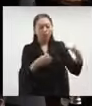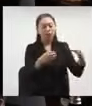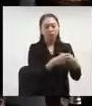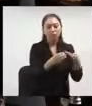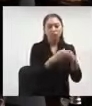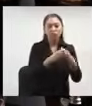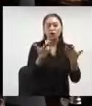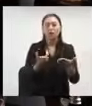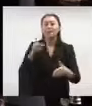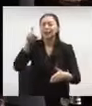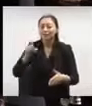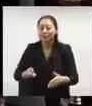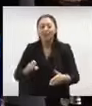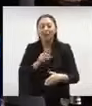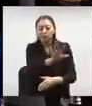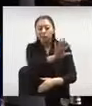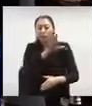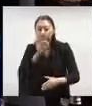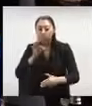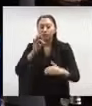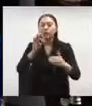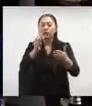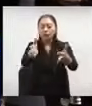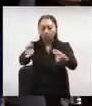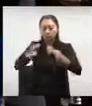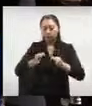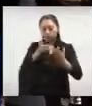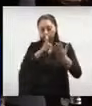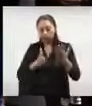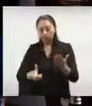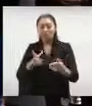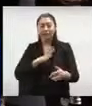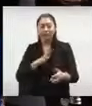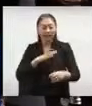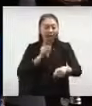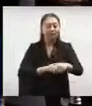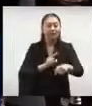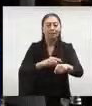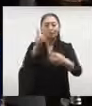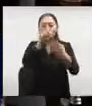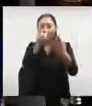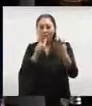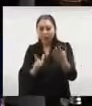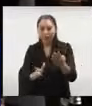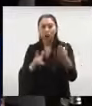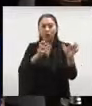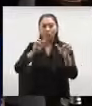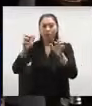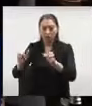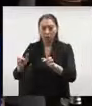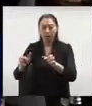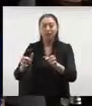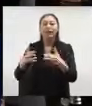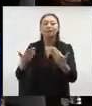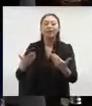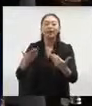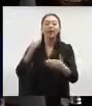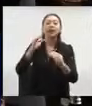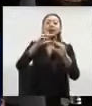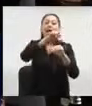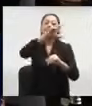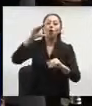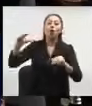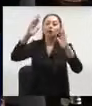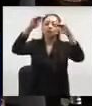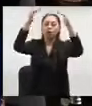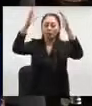de postulación y que ellos puedan desarrollar su trabajo y tener en tiempo esa nómina de candidatos a Corte Suprema de Justicia